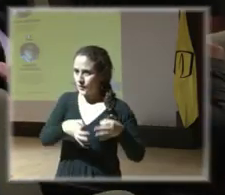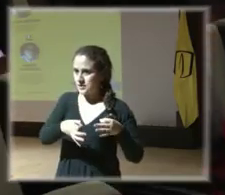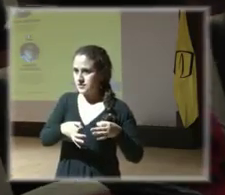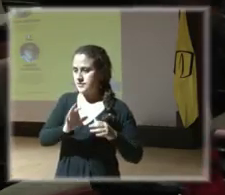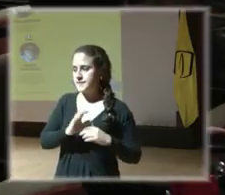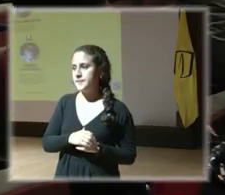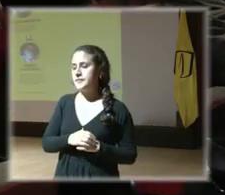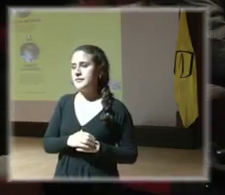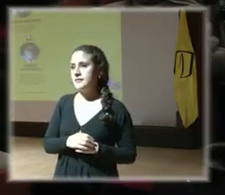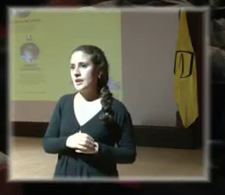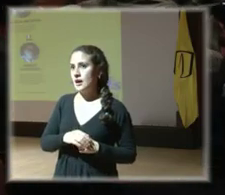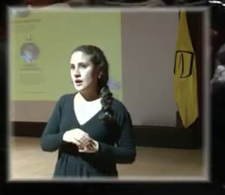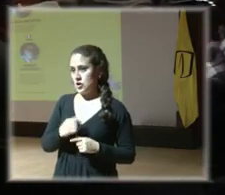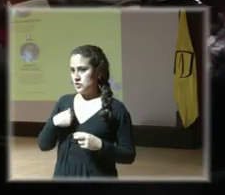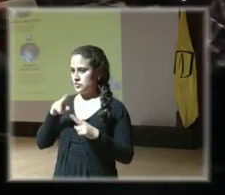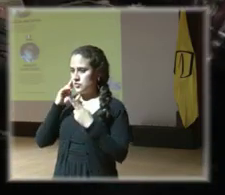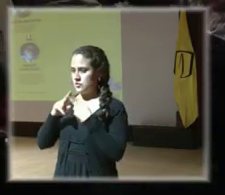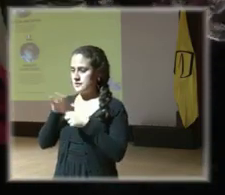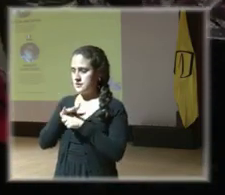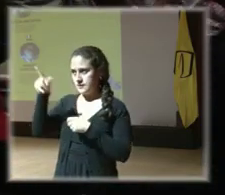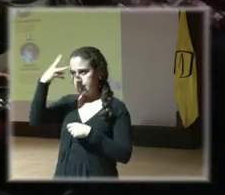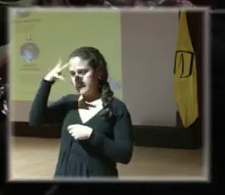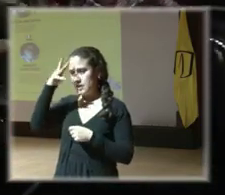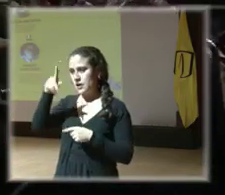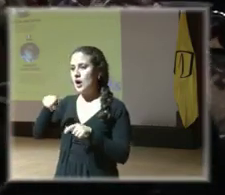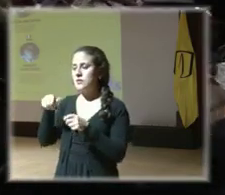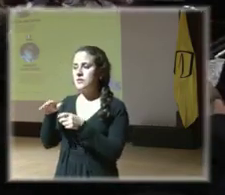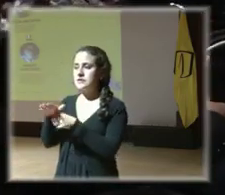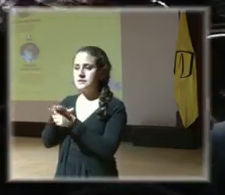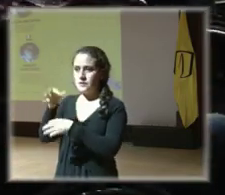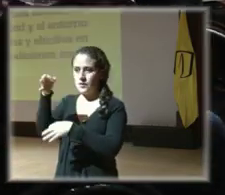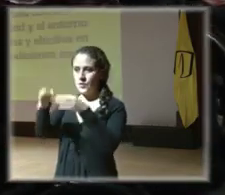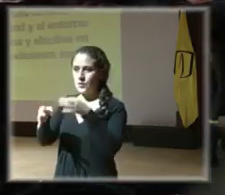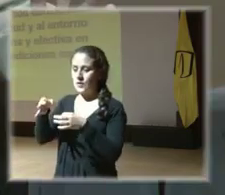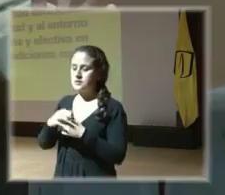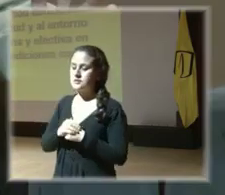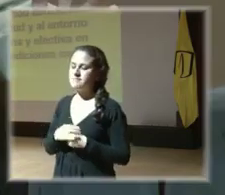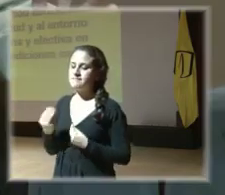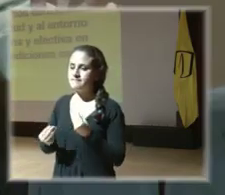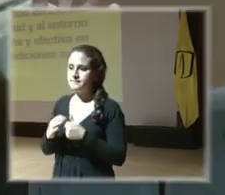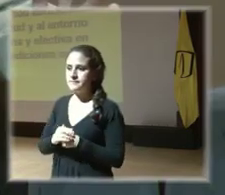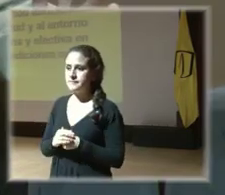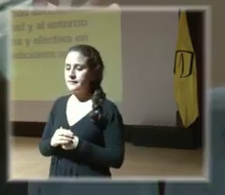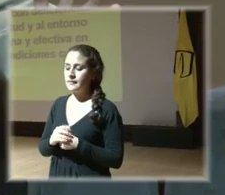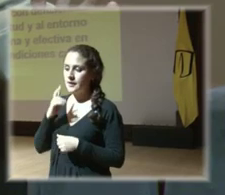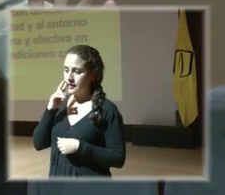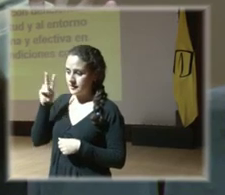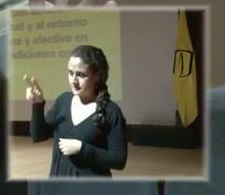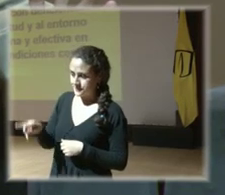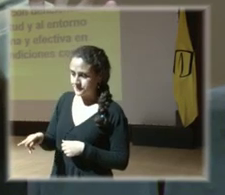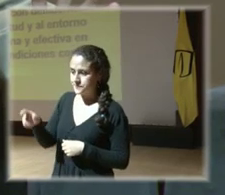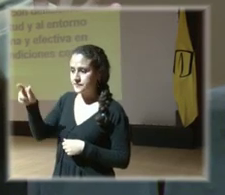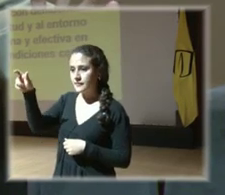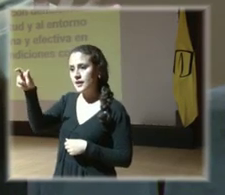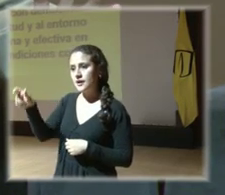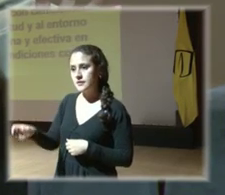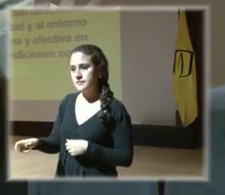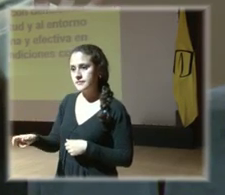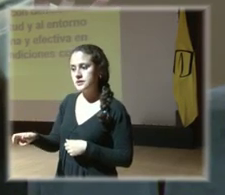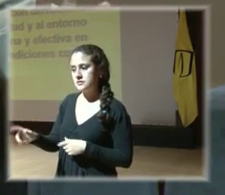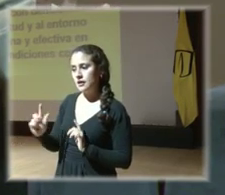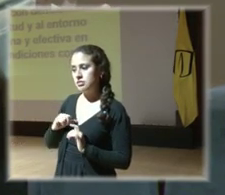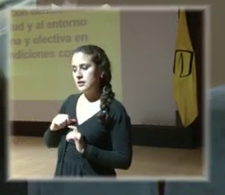jueces, cuando menos los casos que yo conozco en México, donde toman en cuenta que la persona tiene un juicio de